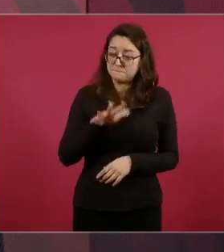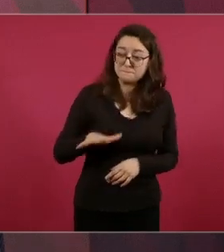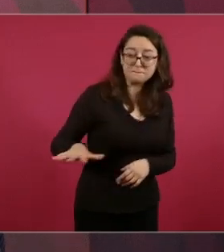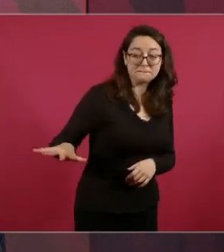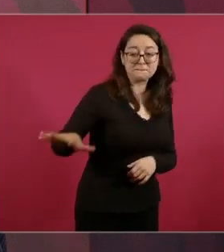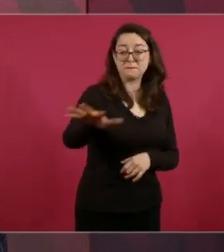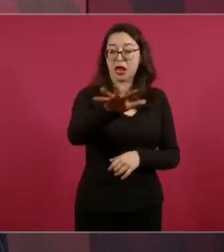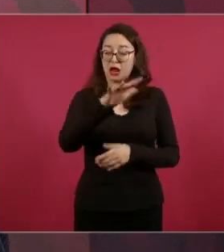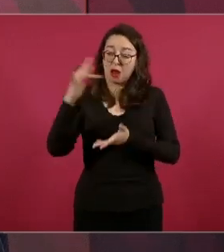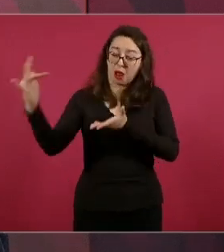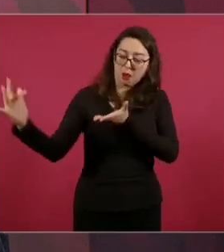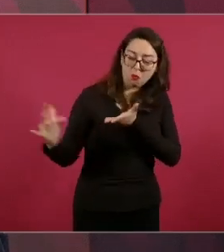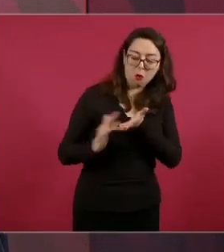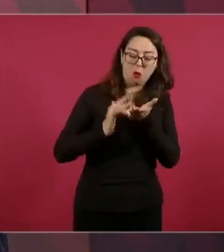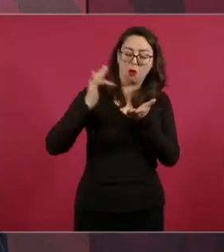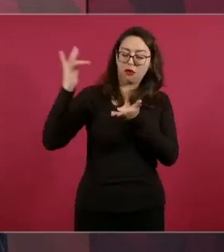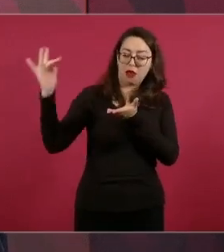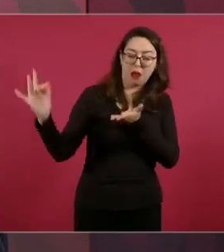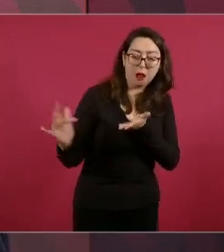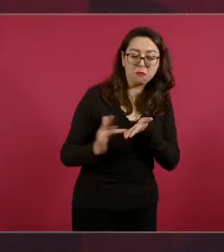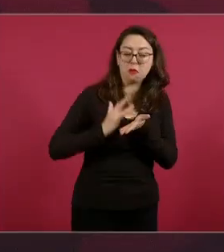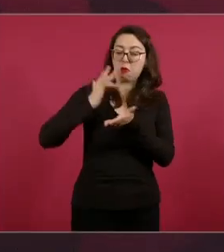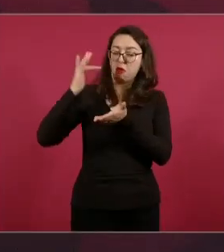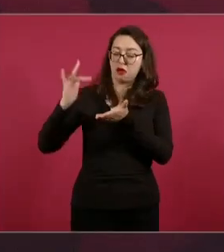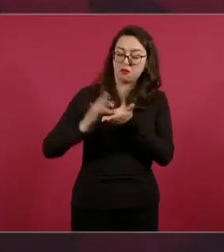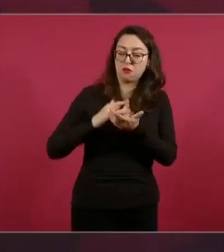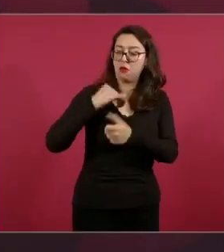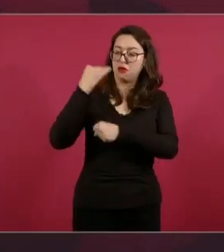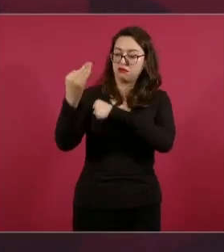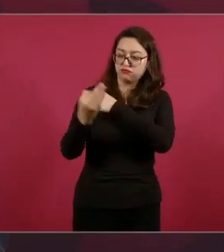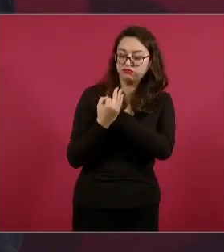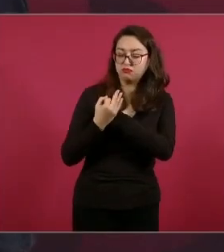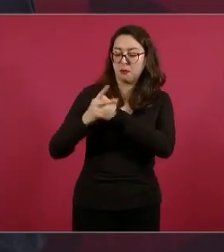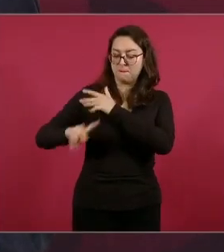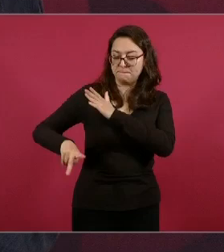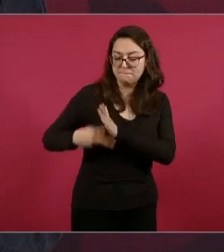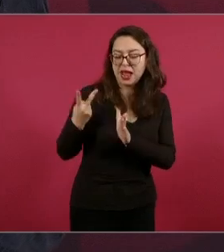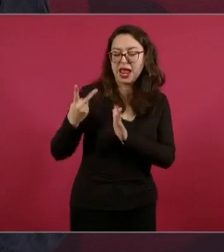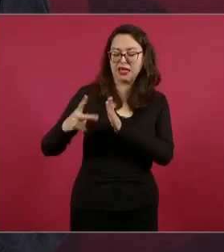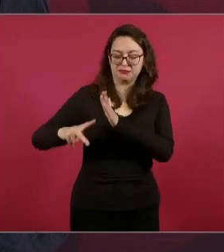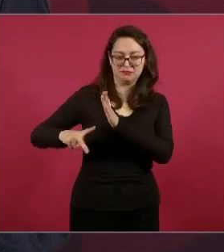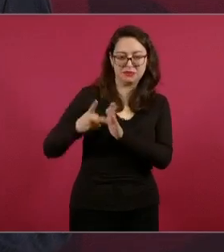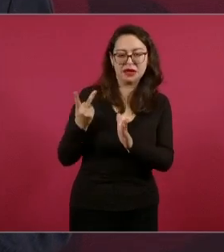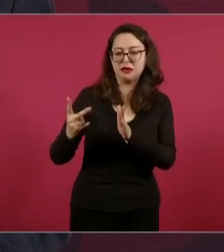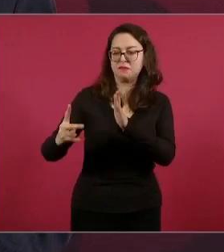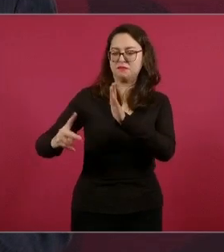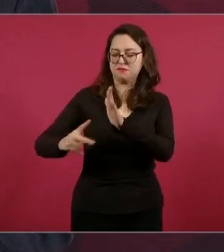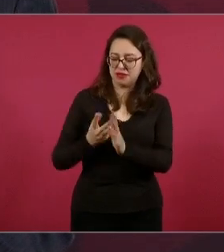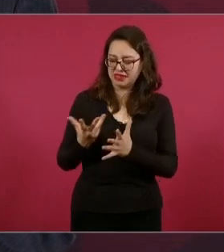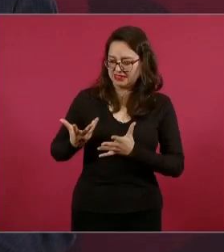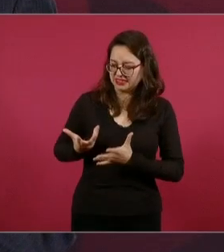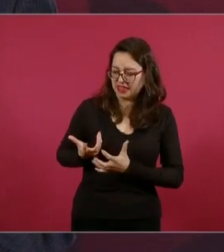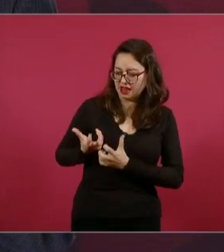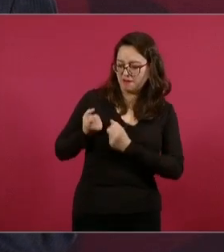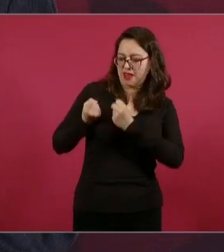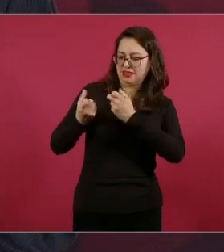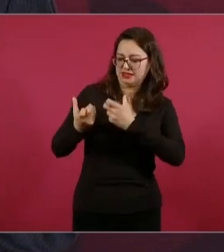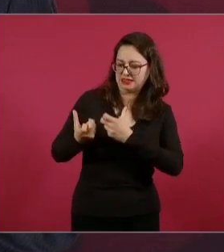todo. Es el pueblo el que nos ha sacado a flote en los momentos más